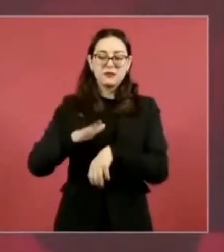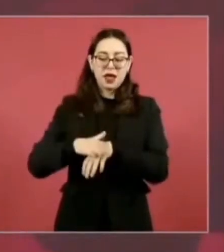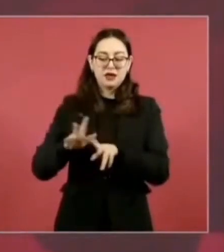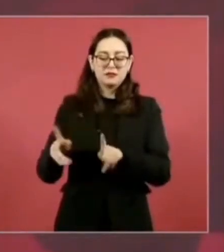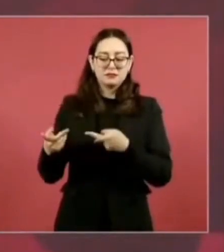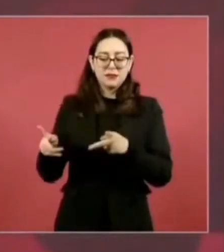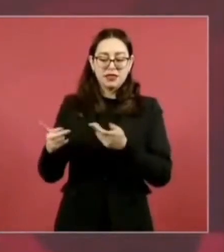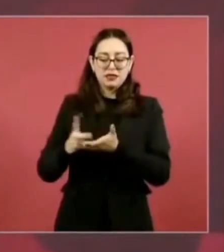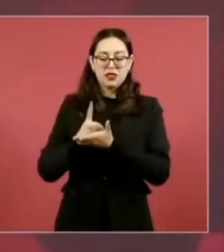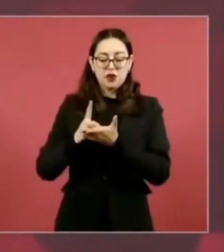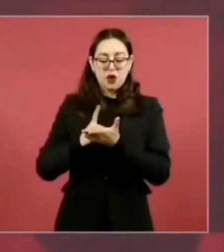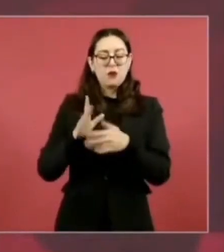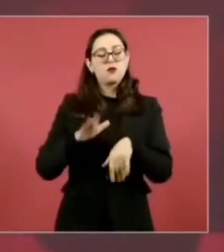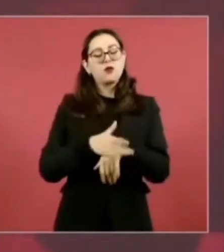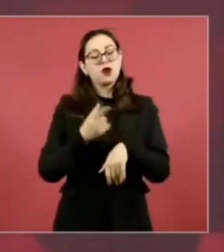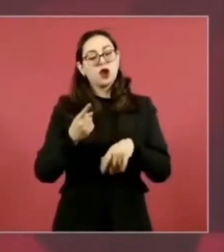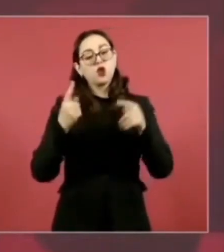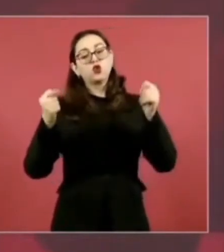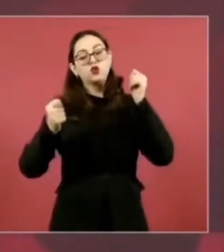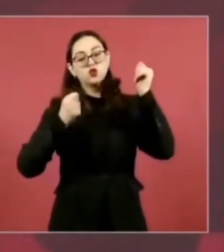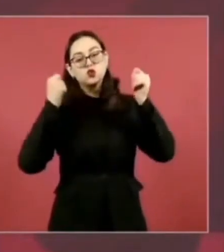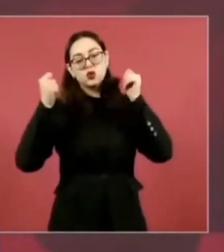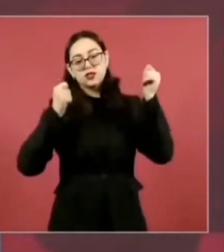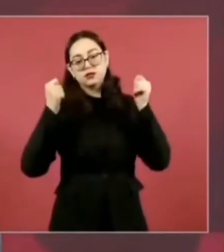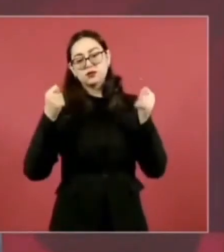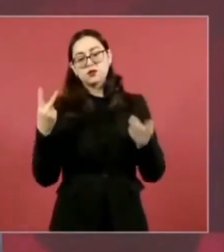algunos a drogarse y ahí se vende.